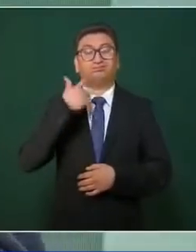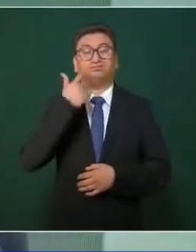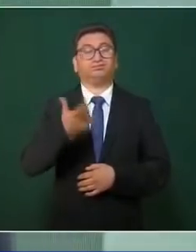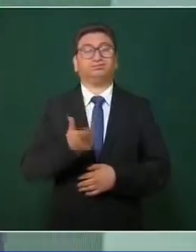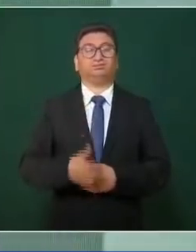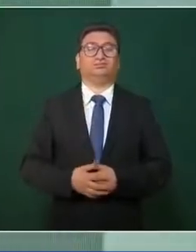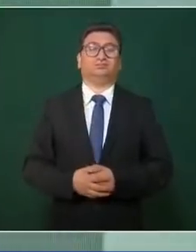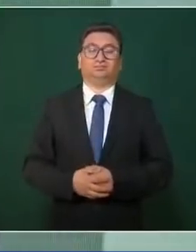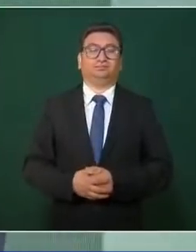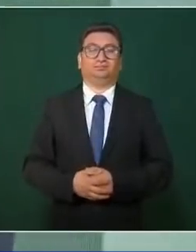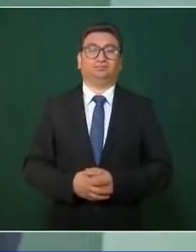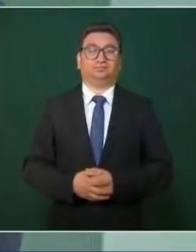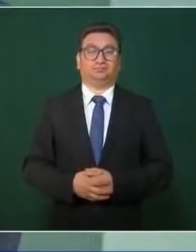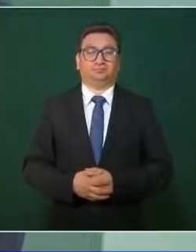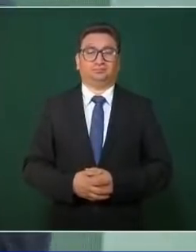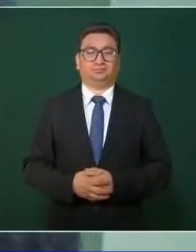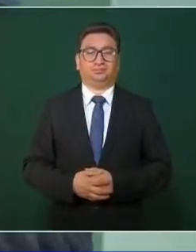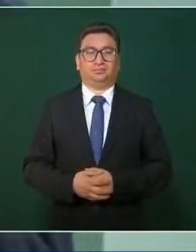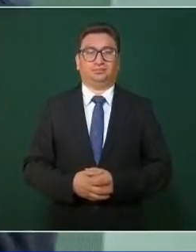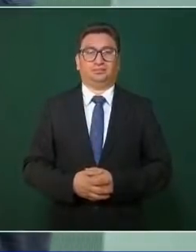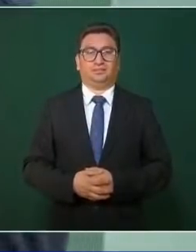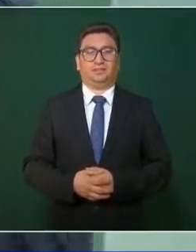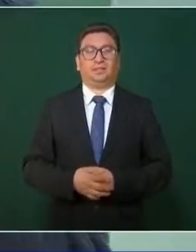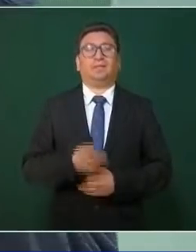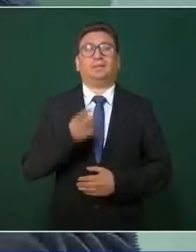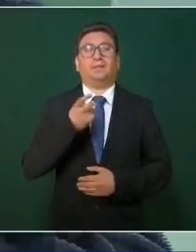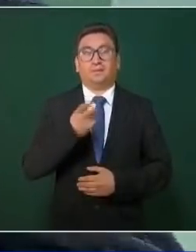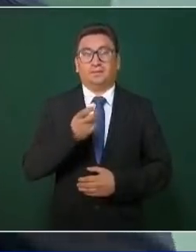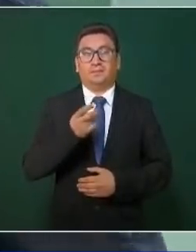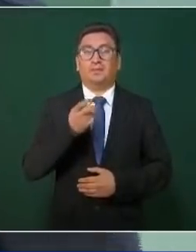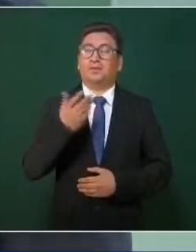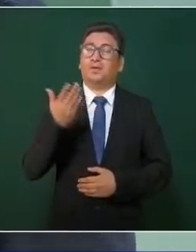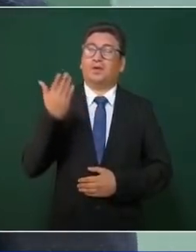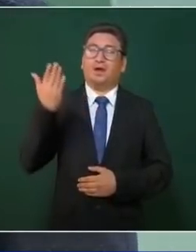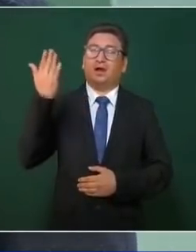Lo que imperaba, lo que